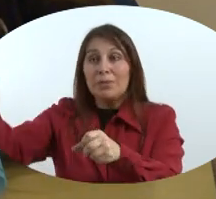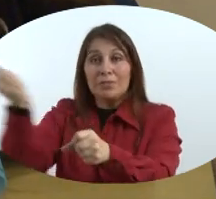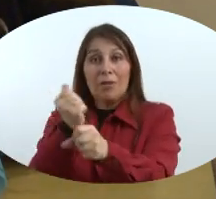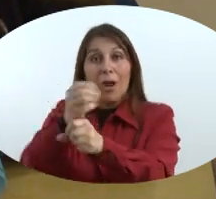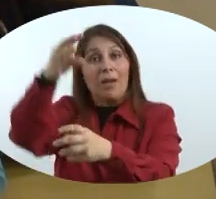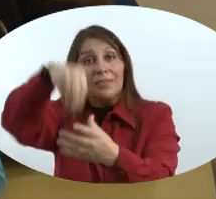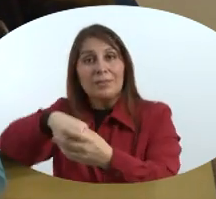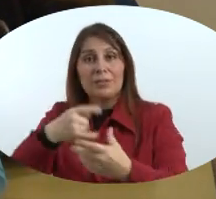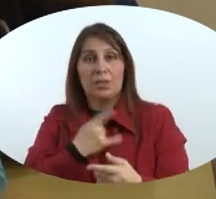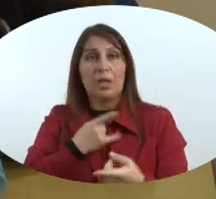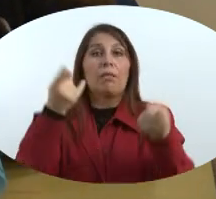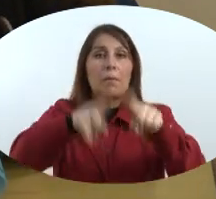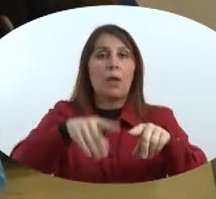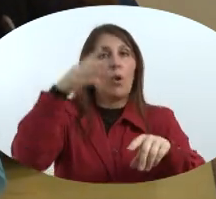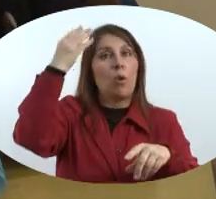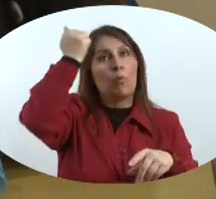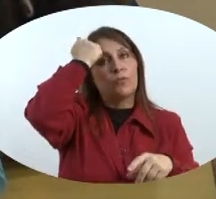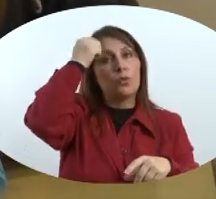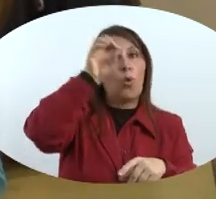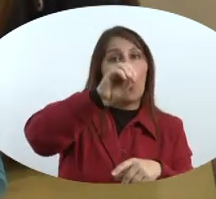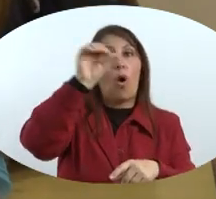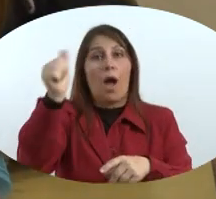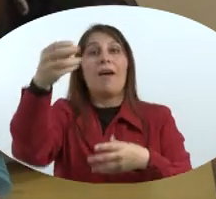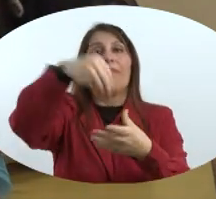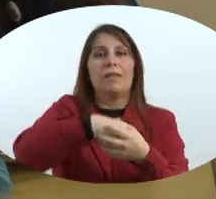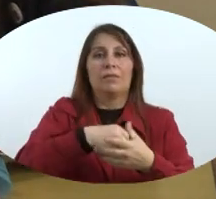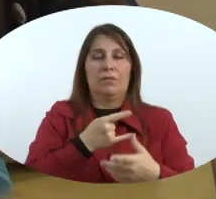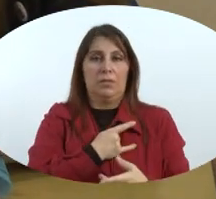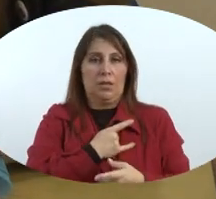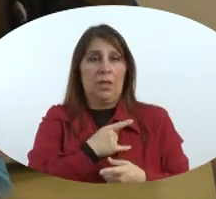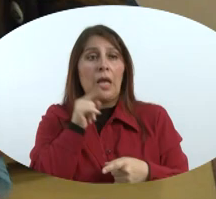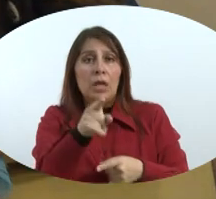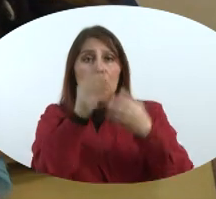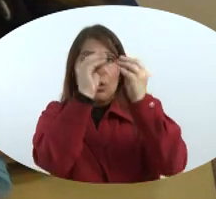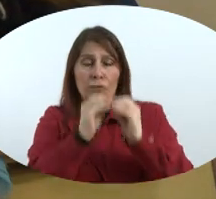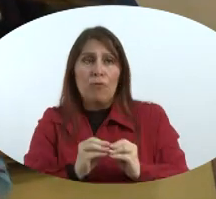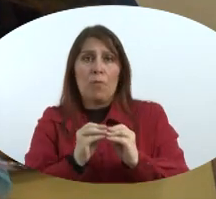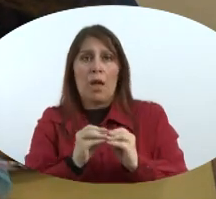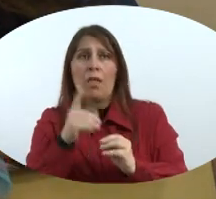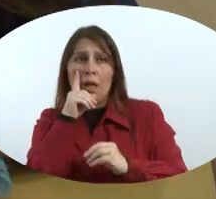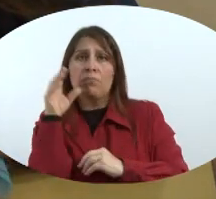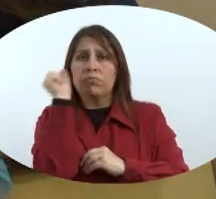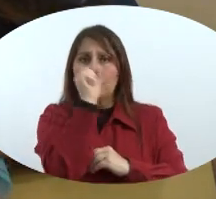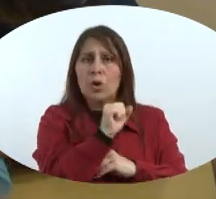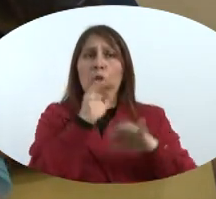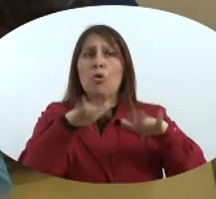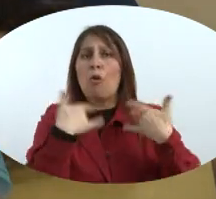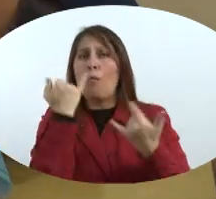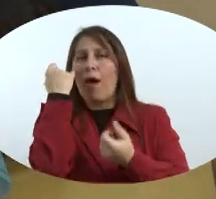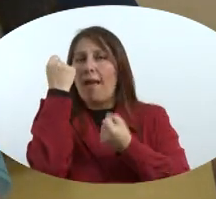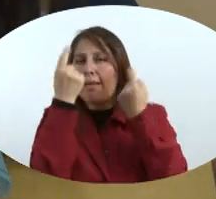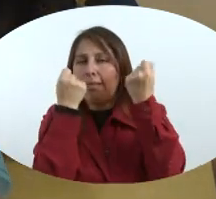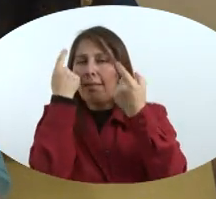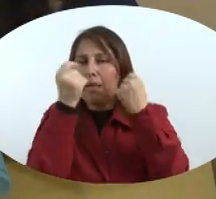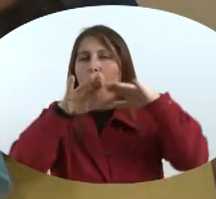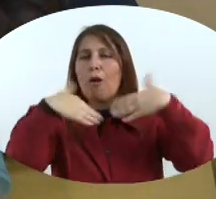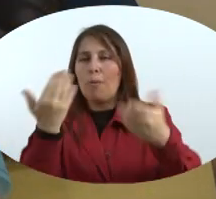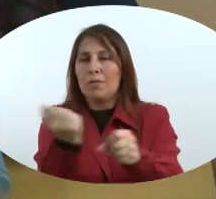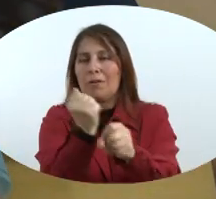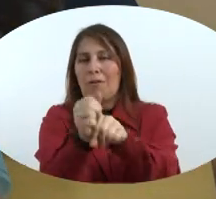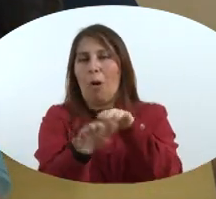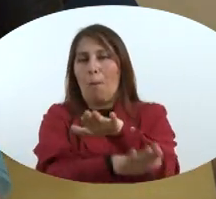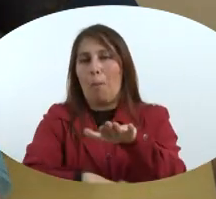también se va a hacer con los profesores y profesoras de la universidad y yo creo que hay también es un indicador de cómo se está entendiendo ese trabajo de base